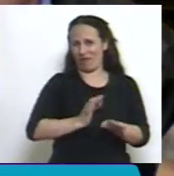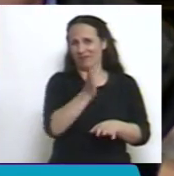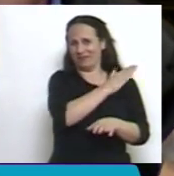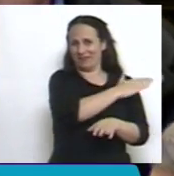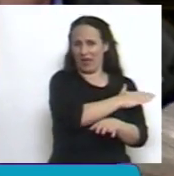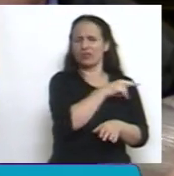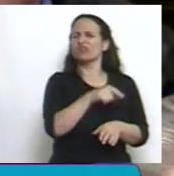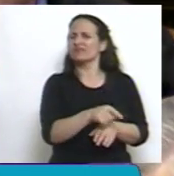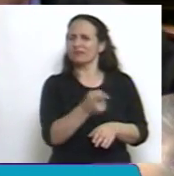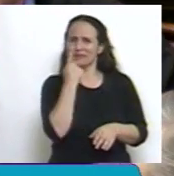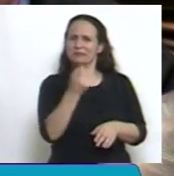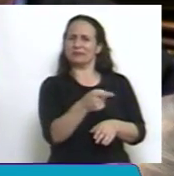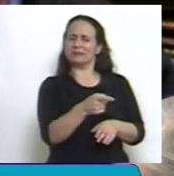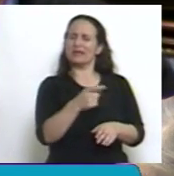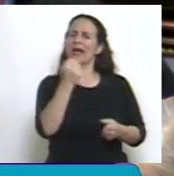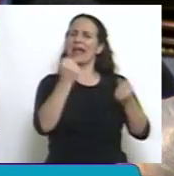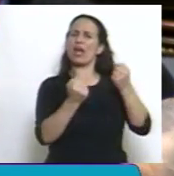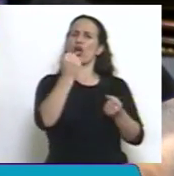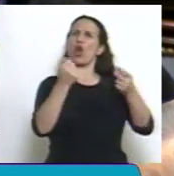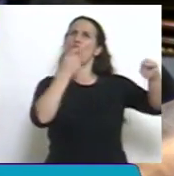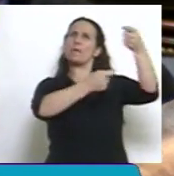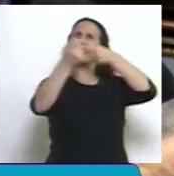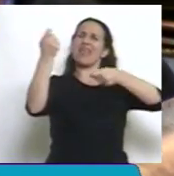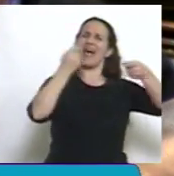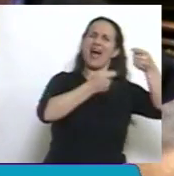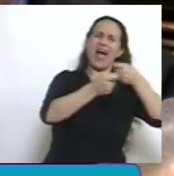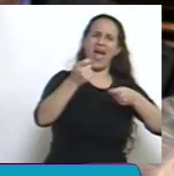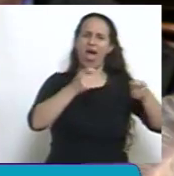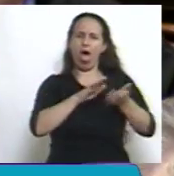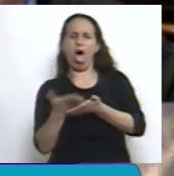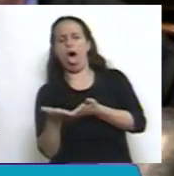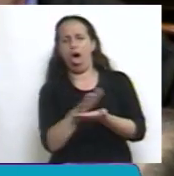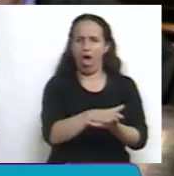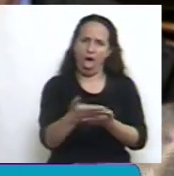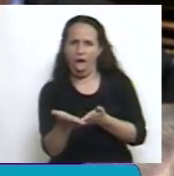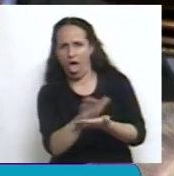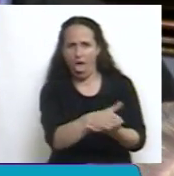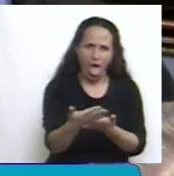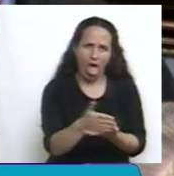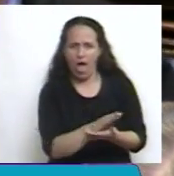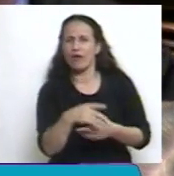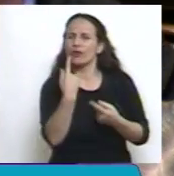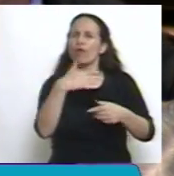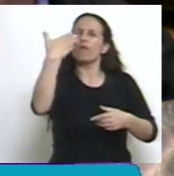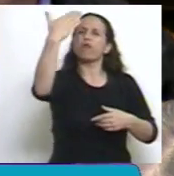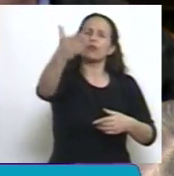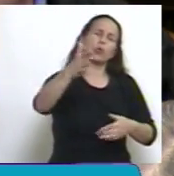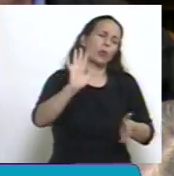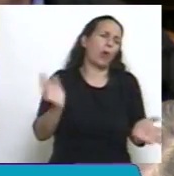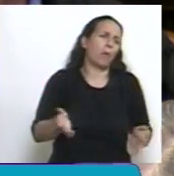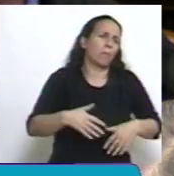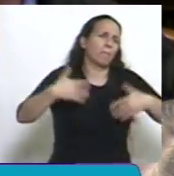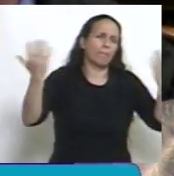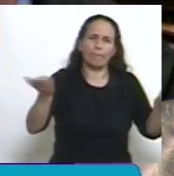de una Argentina que macroeconómicamente anda a los tumbos, que sigue rifando su futuro a la